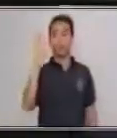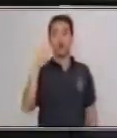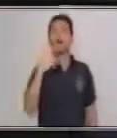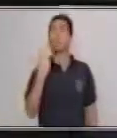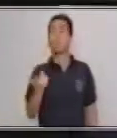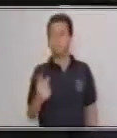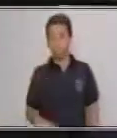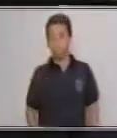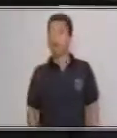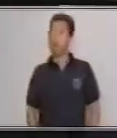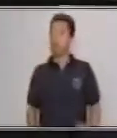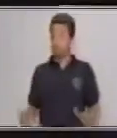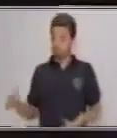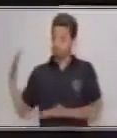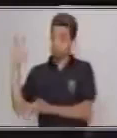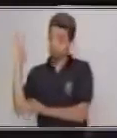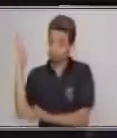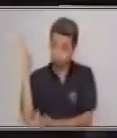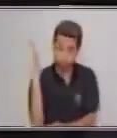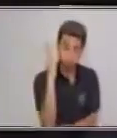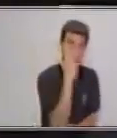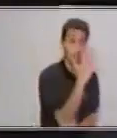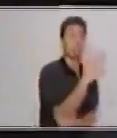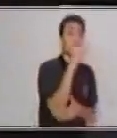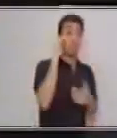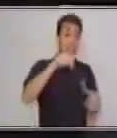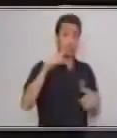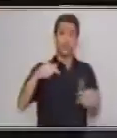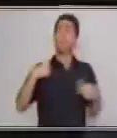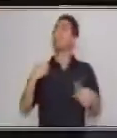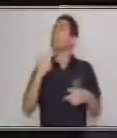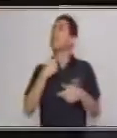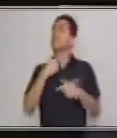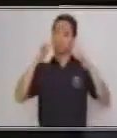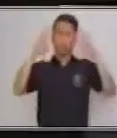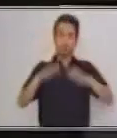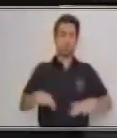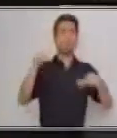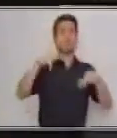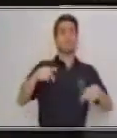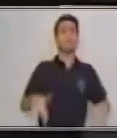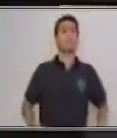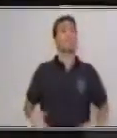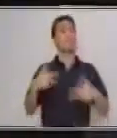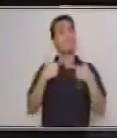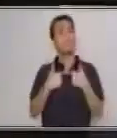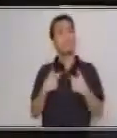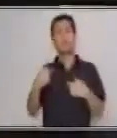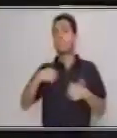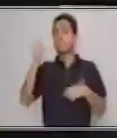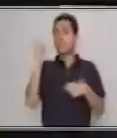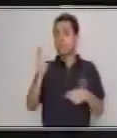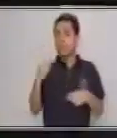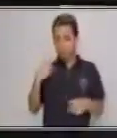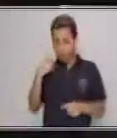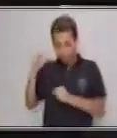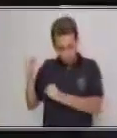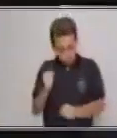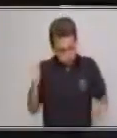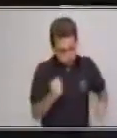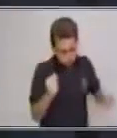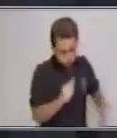El bosque era mi hogar. Yo vivía ahí y me gustaba mucho. Siempre trataba de mantenerlo limpio y